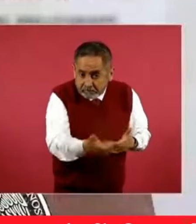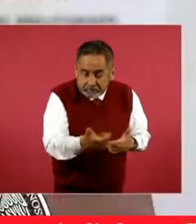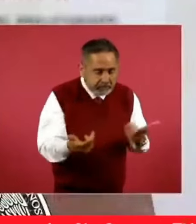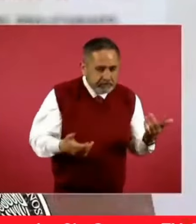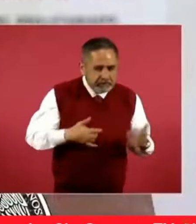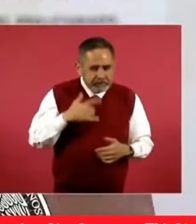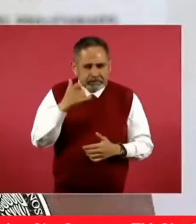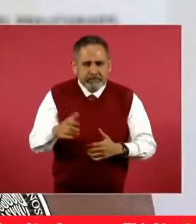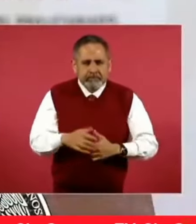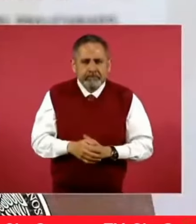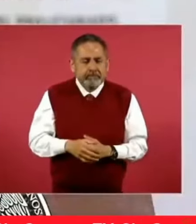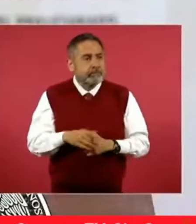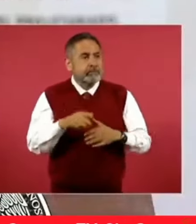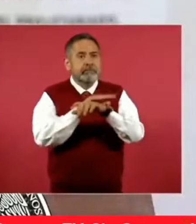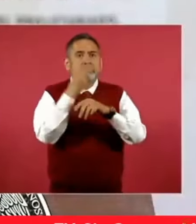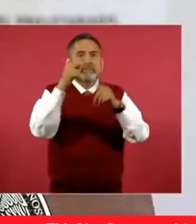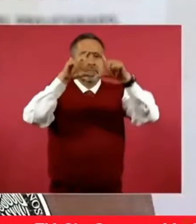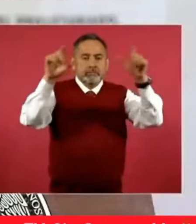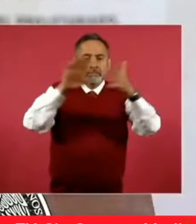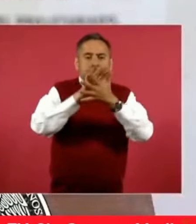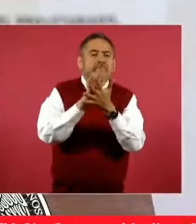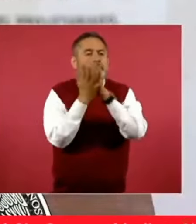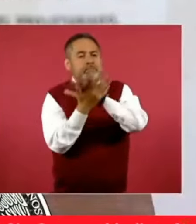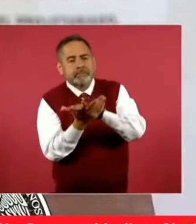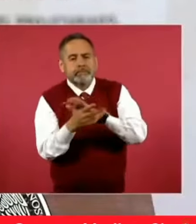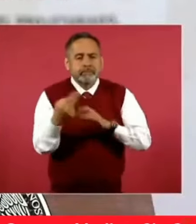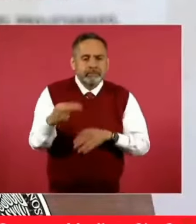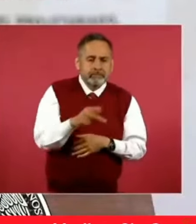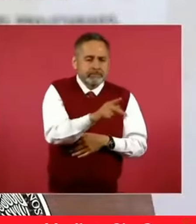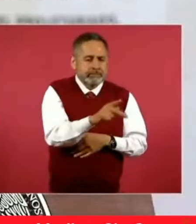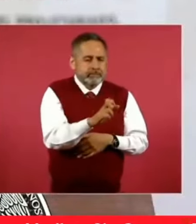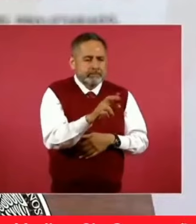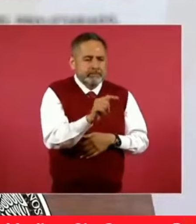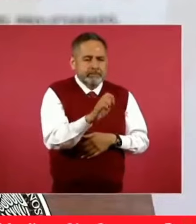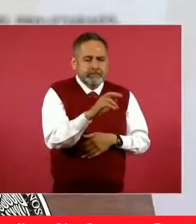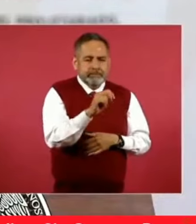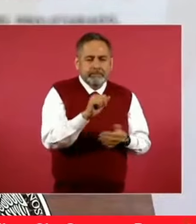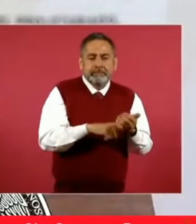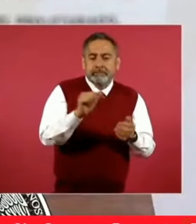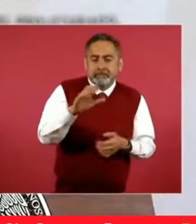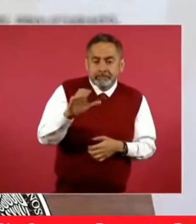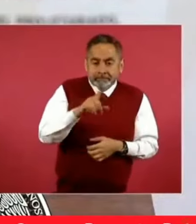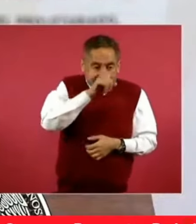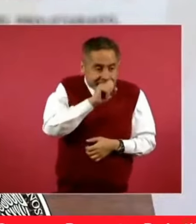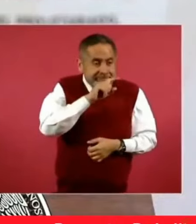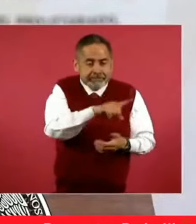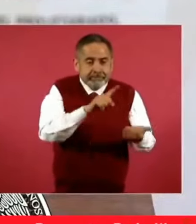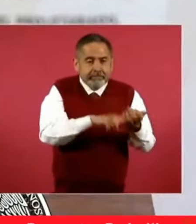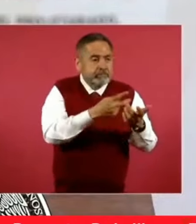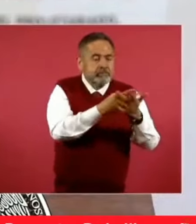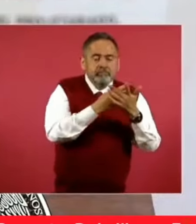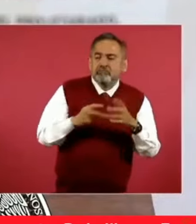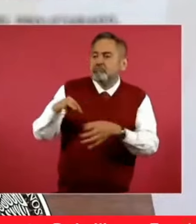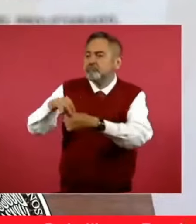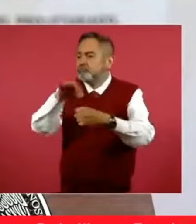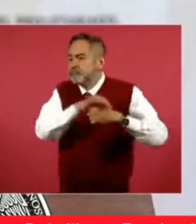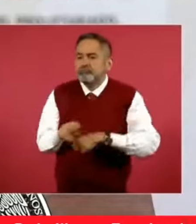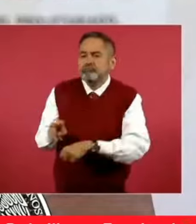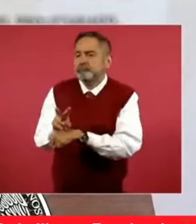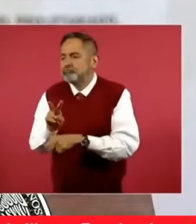Raramente cambiaron su nombre a Perteneces a C. Ellos fungieron como observadores en las elecciones.